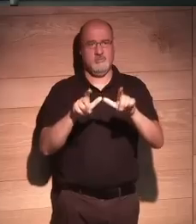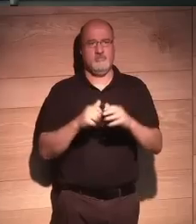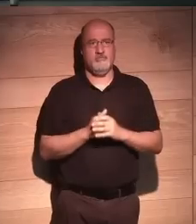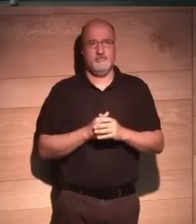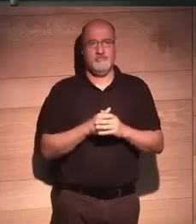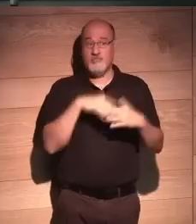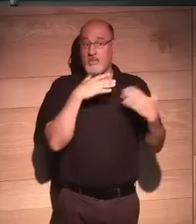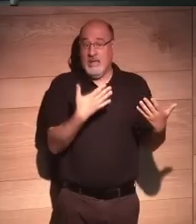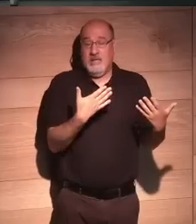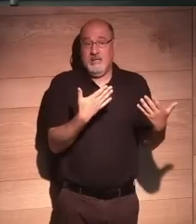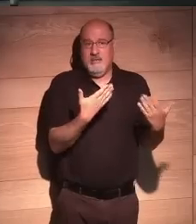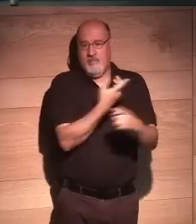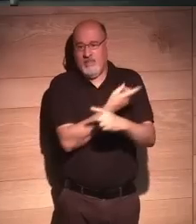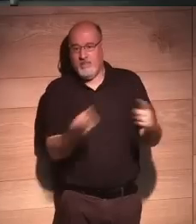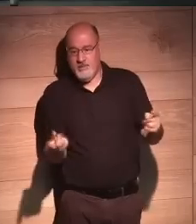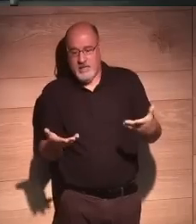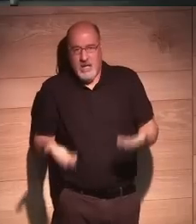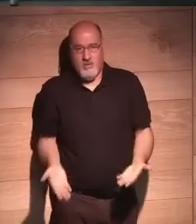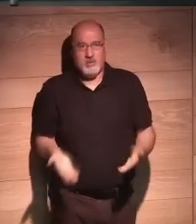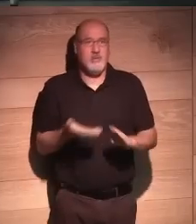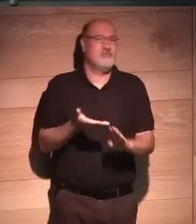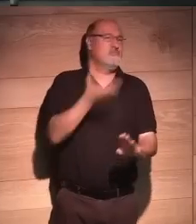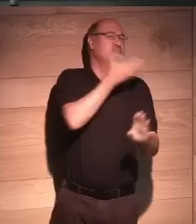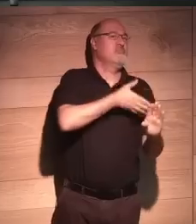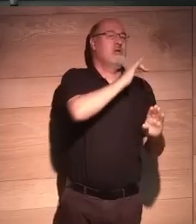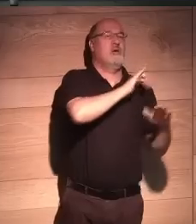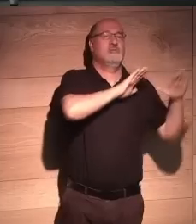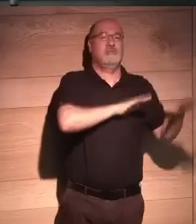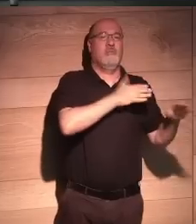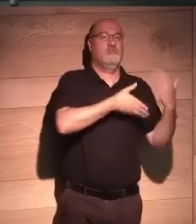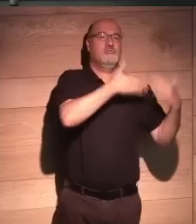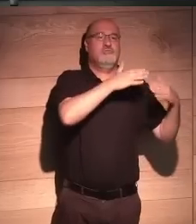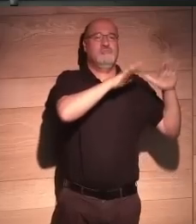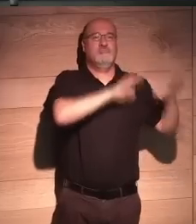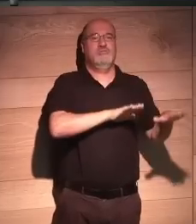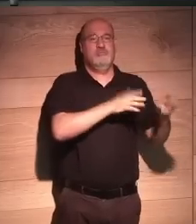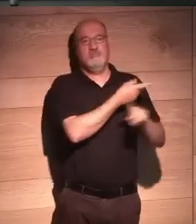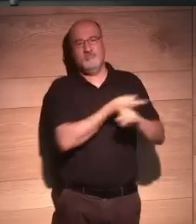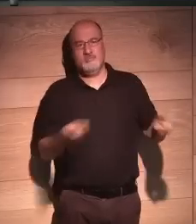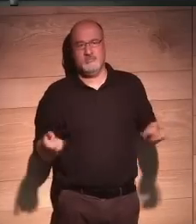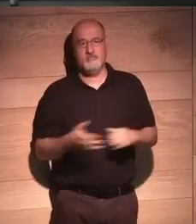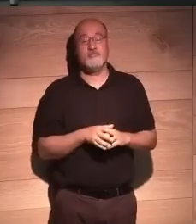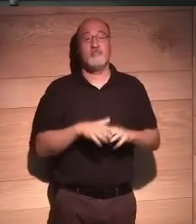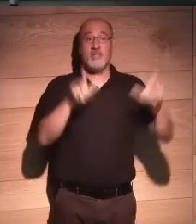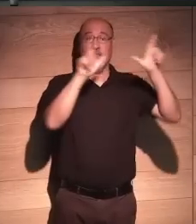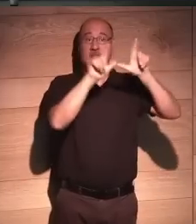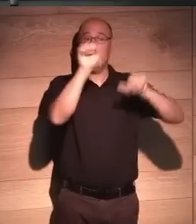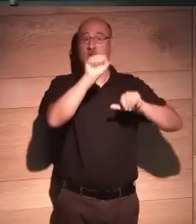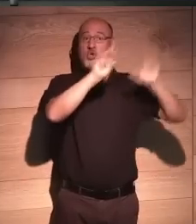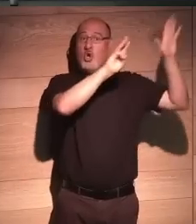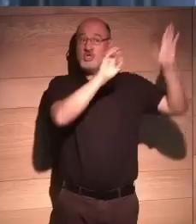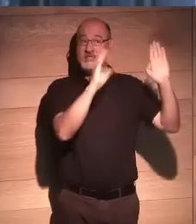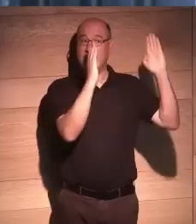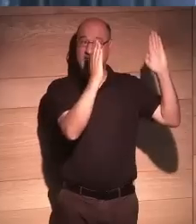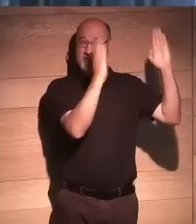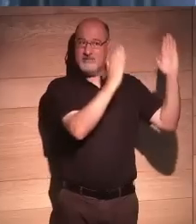es lo que marcaría un poco la diferencia entre dónde estamos y dónde estábamos. Es fundamental. Fíjate, La televisión de los 80 yo creo que es una televisión que es un